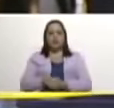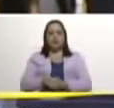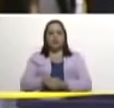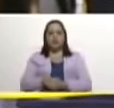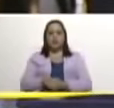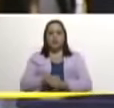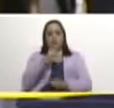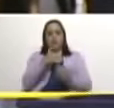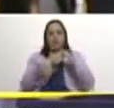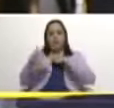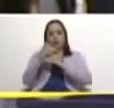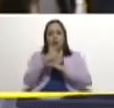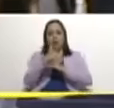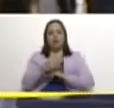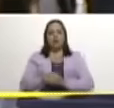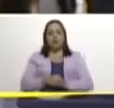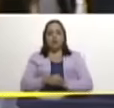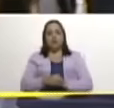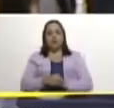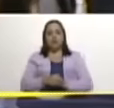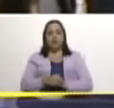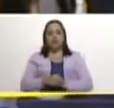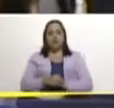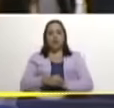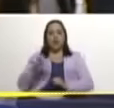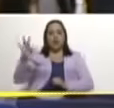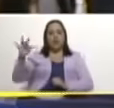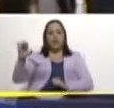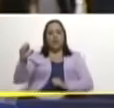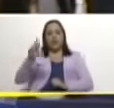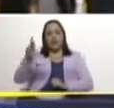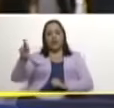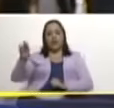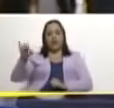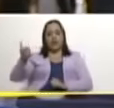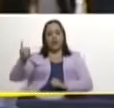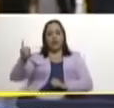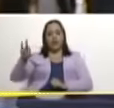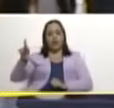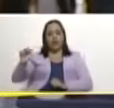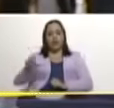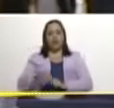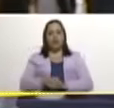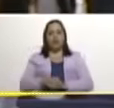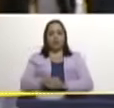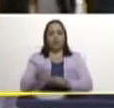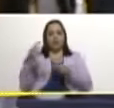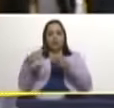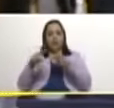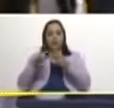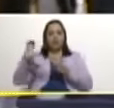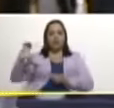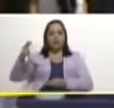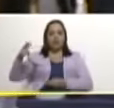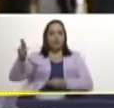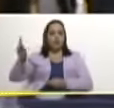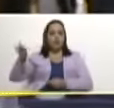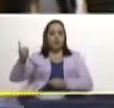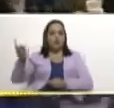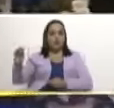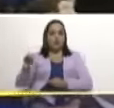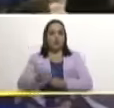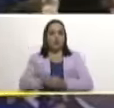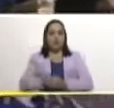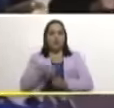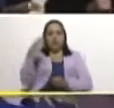mayor general Ornella Ferreira, Cristo Churio, mayor general, comandantes